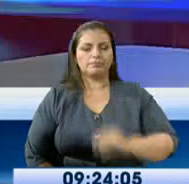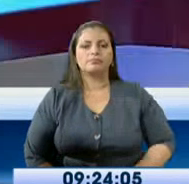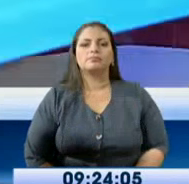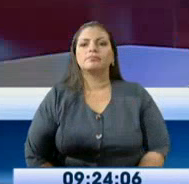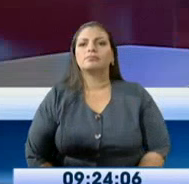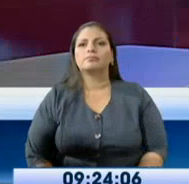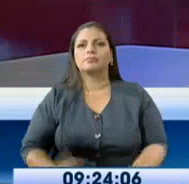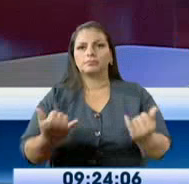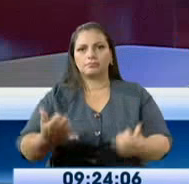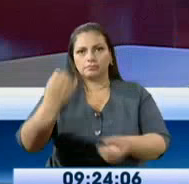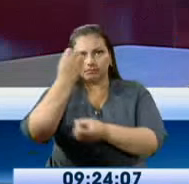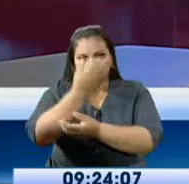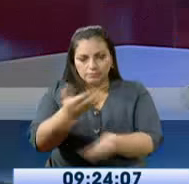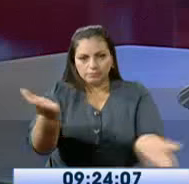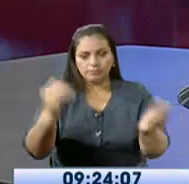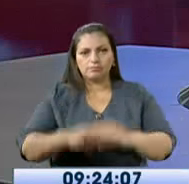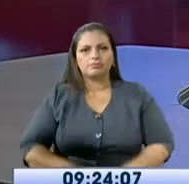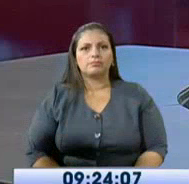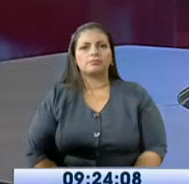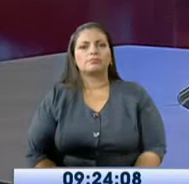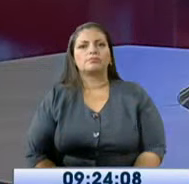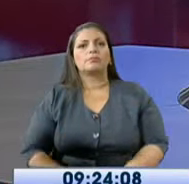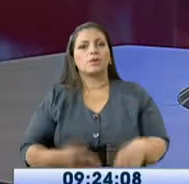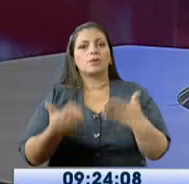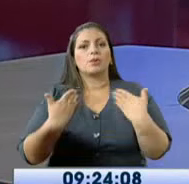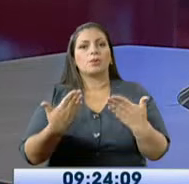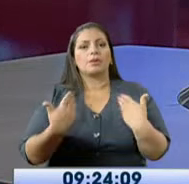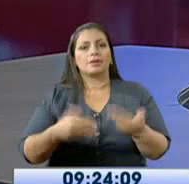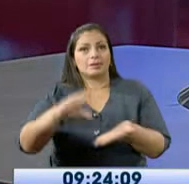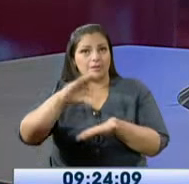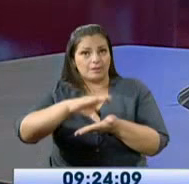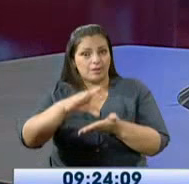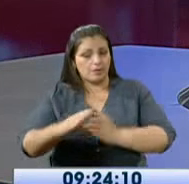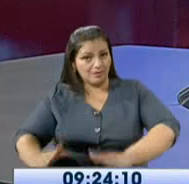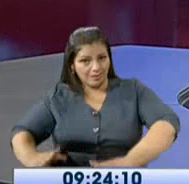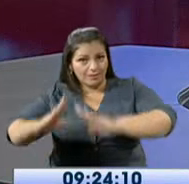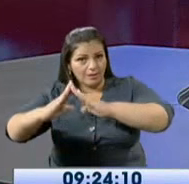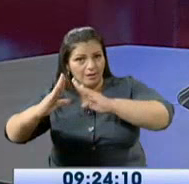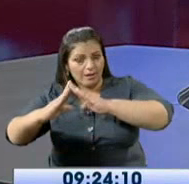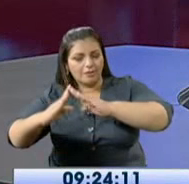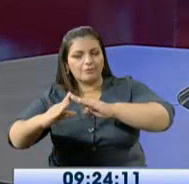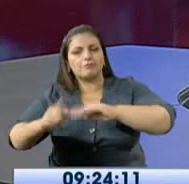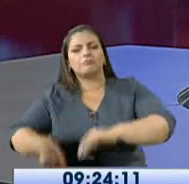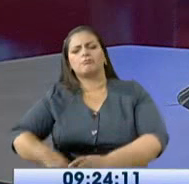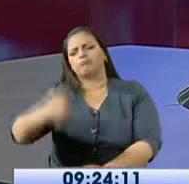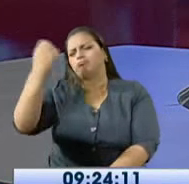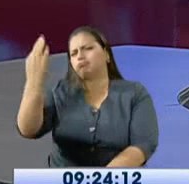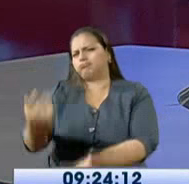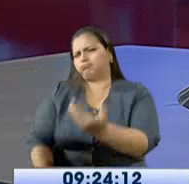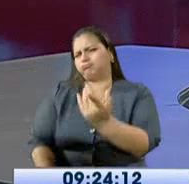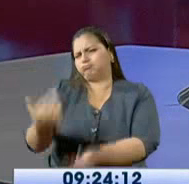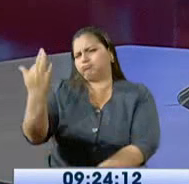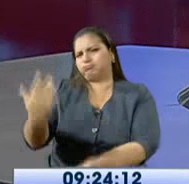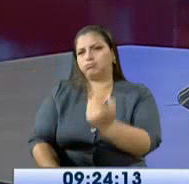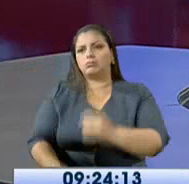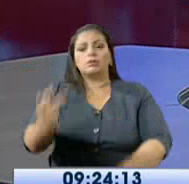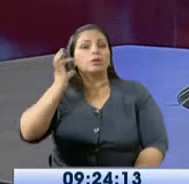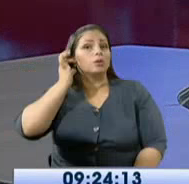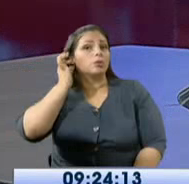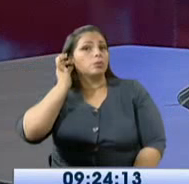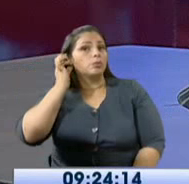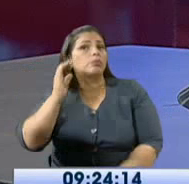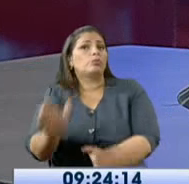y otra resultó herida en un incendio que consumió una casa de construcción mixta ubicada en el centro de Guayaquil. El